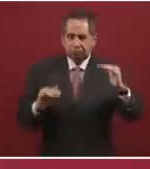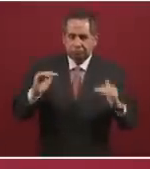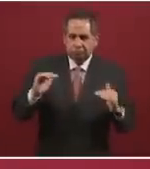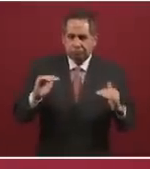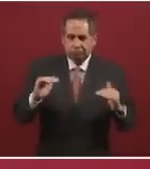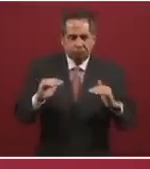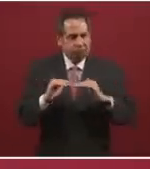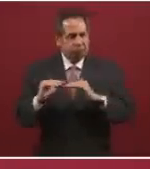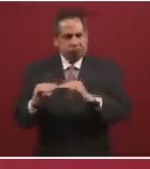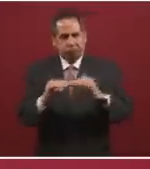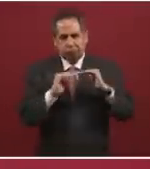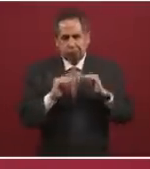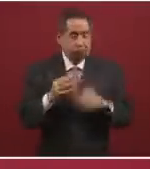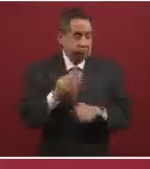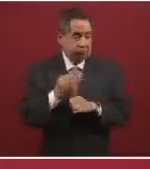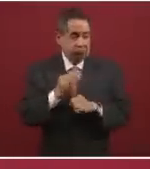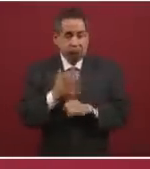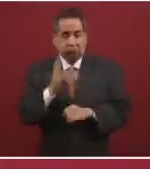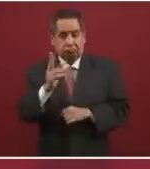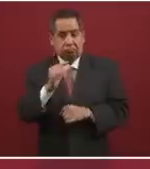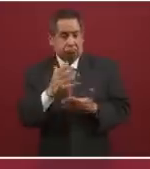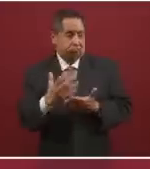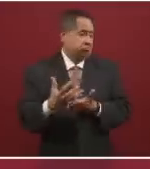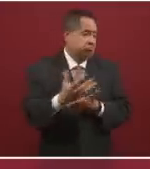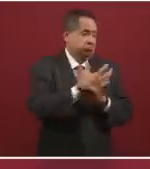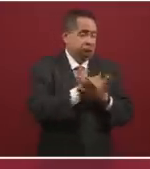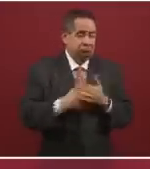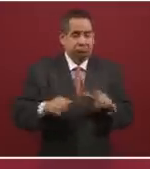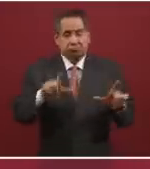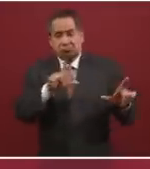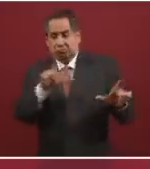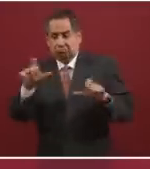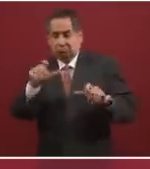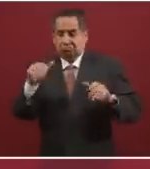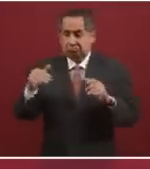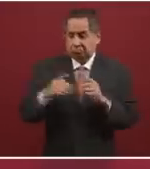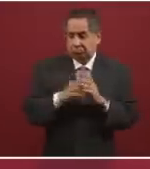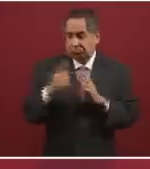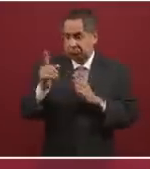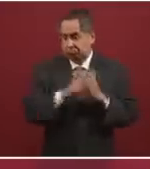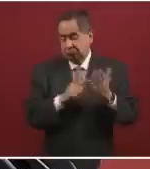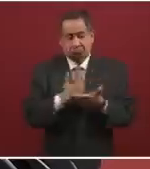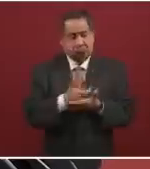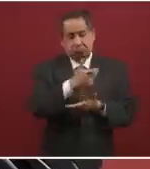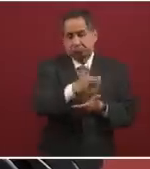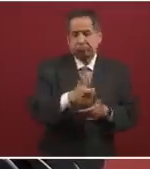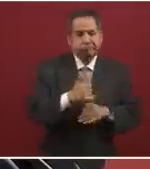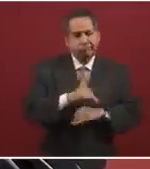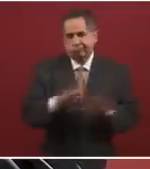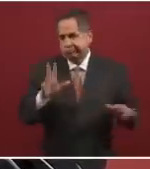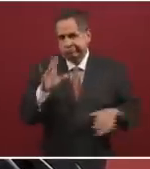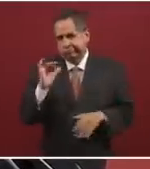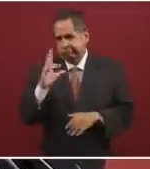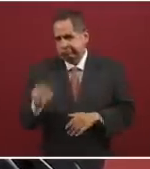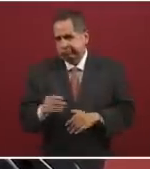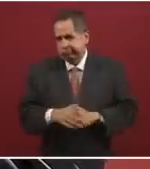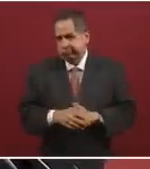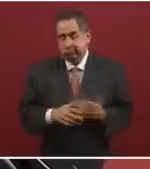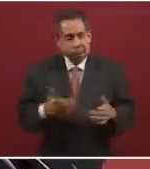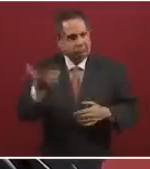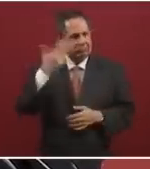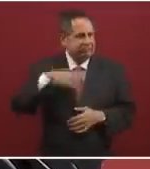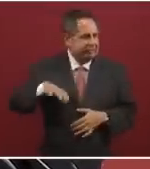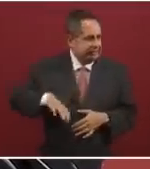Ya no hay sueldos de 700,000 pesos mensuales. Se